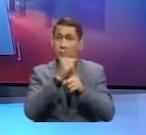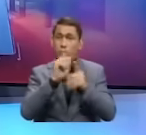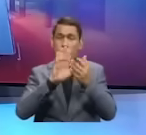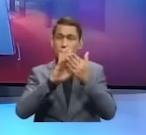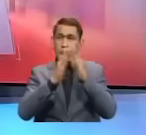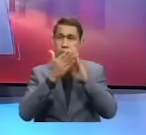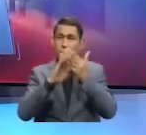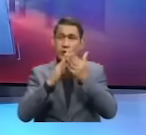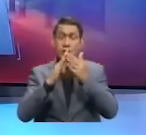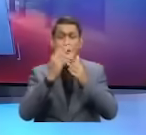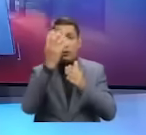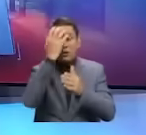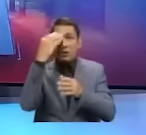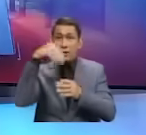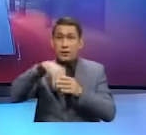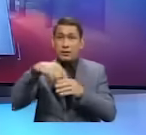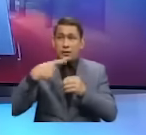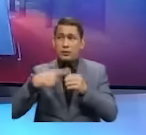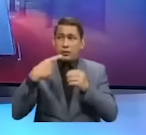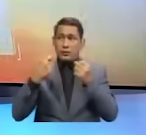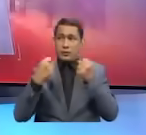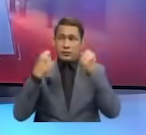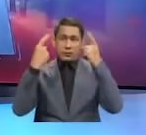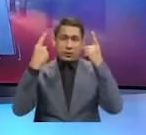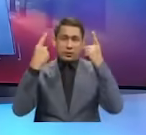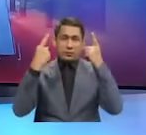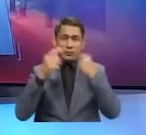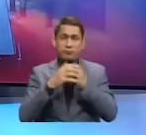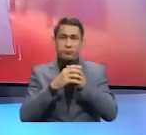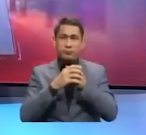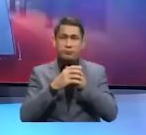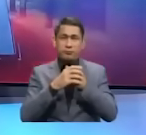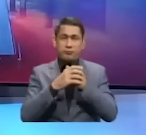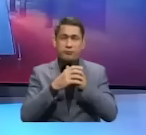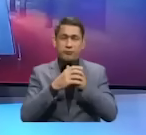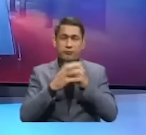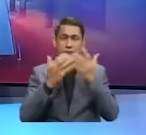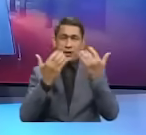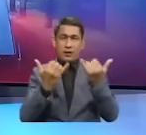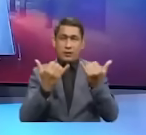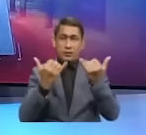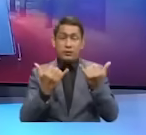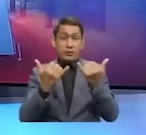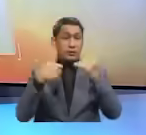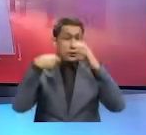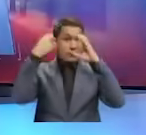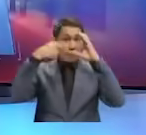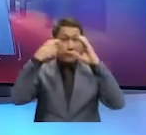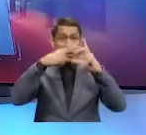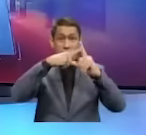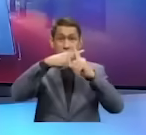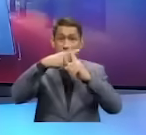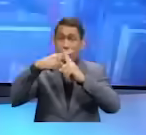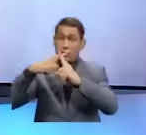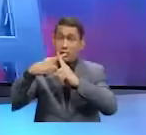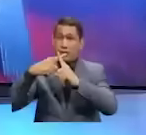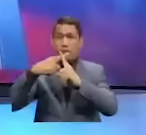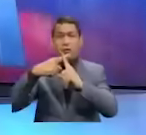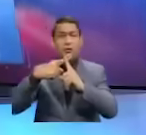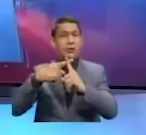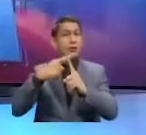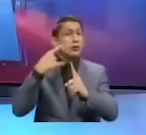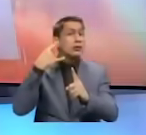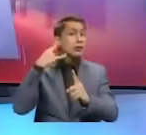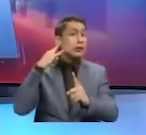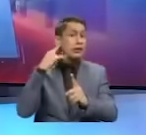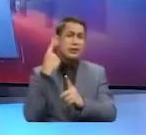en Quito. Alumnos de un colegio supuestamente difundieron un video de contenido sexual en el que se involucra a una menor